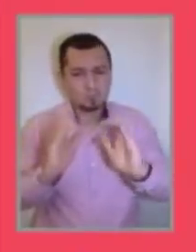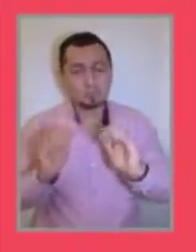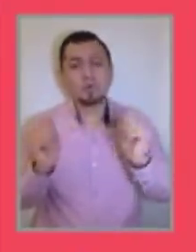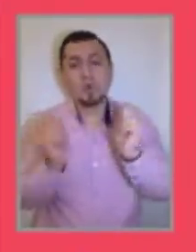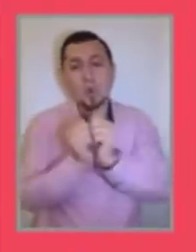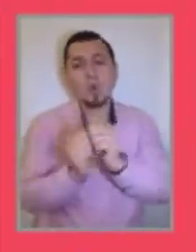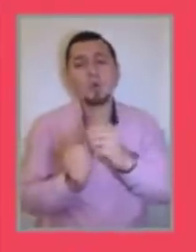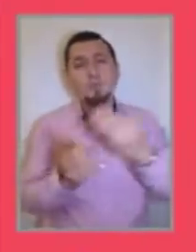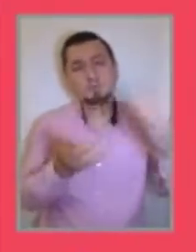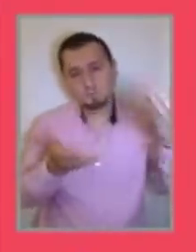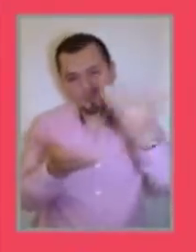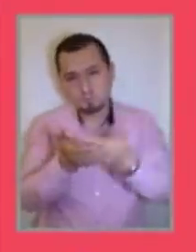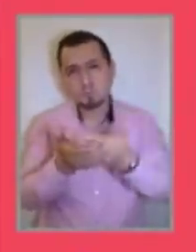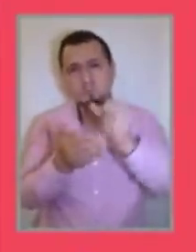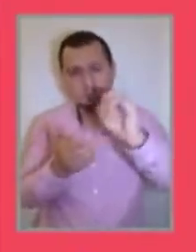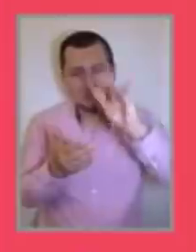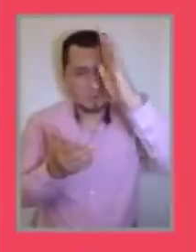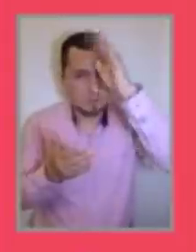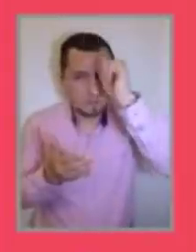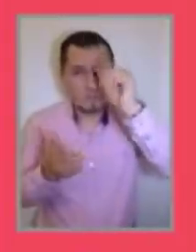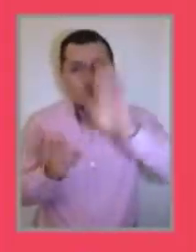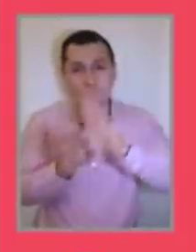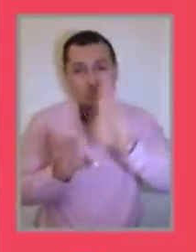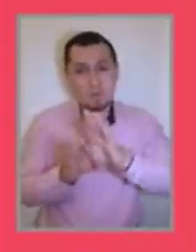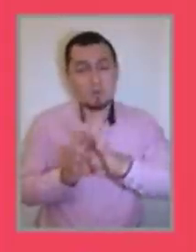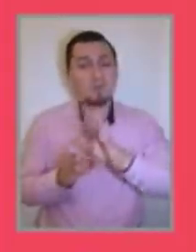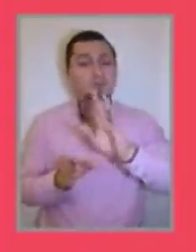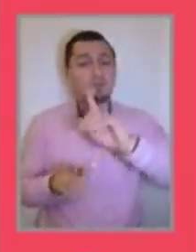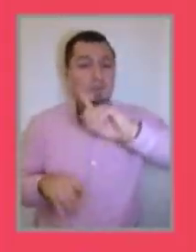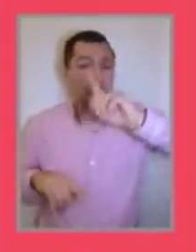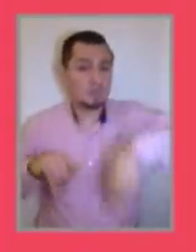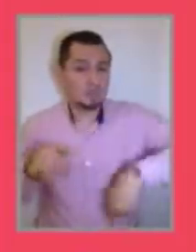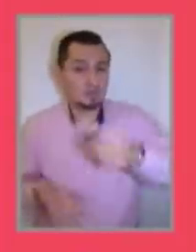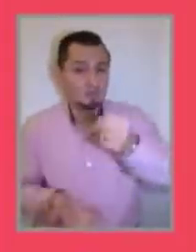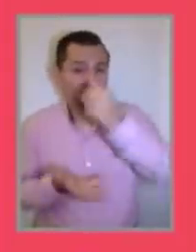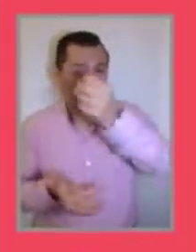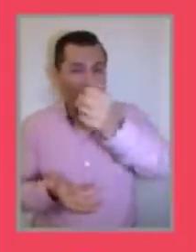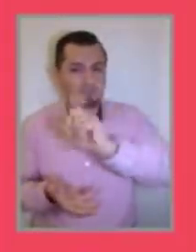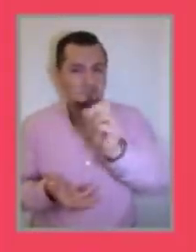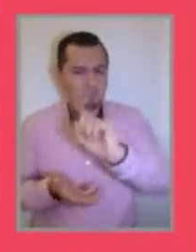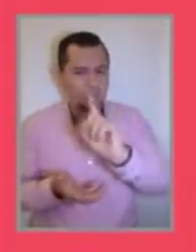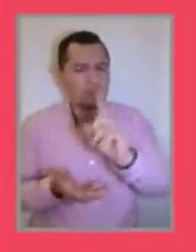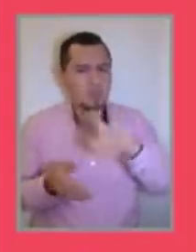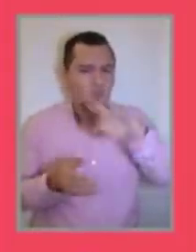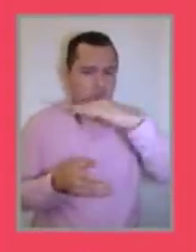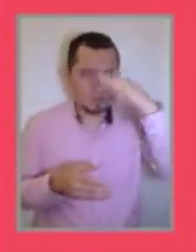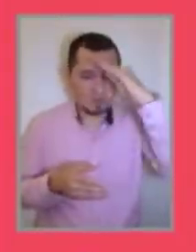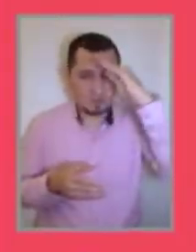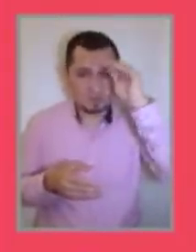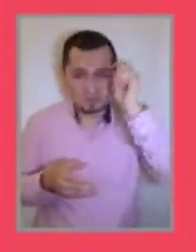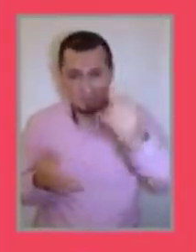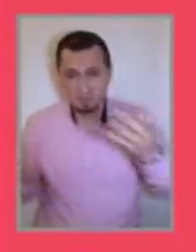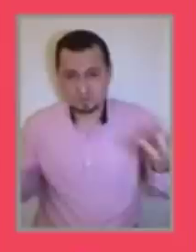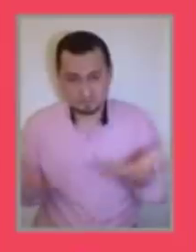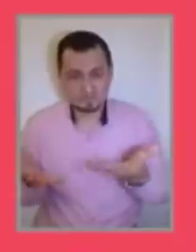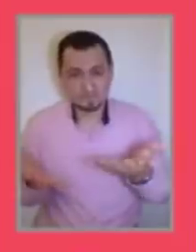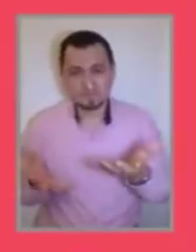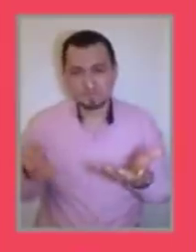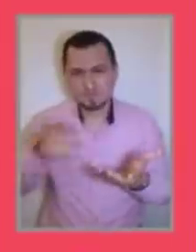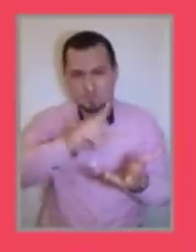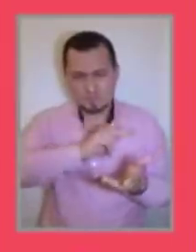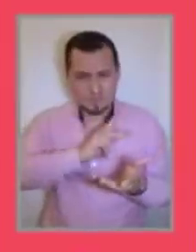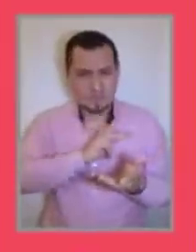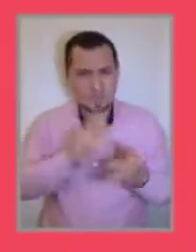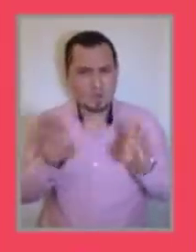que vamos a aclarar los puntos, no solamente Fortasec, sin duda es un tema importante por lo que significa, pero por ejemplo, necesitamos que nos aclare por